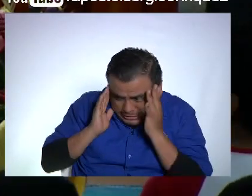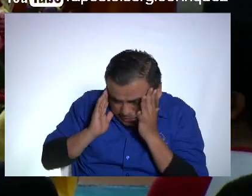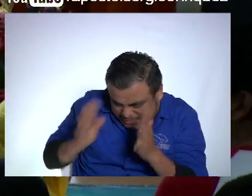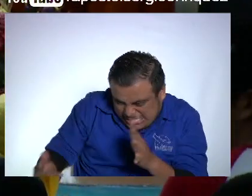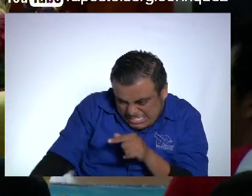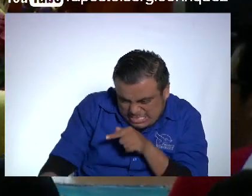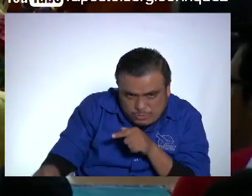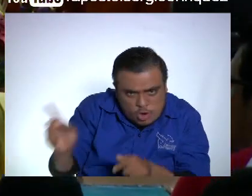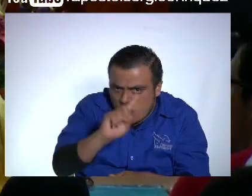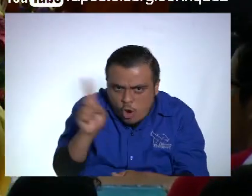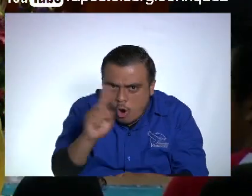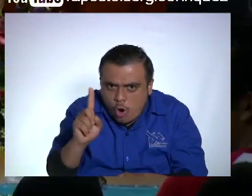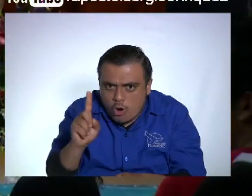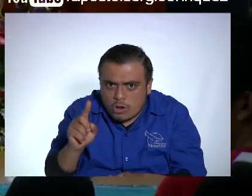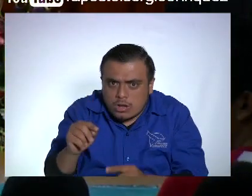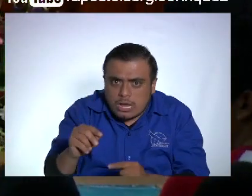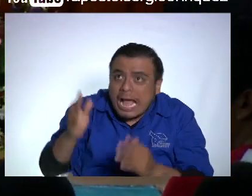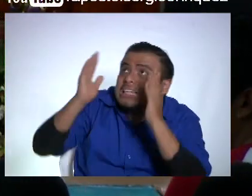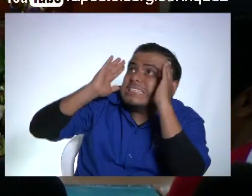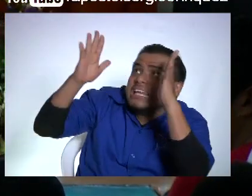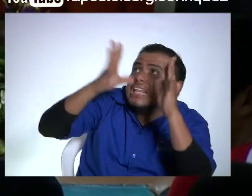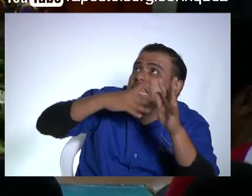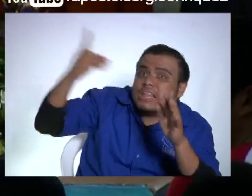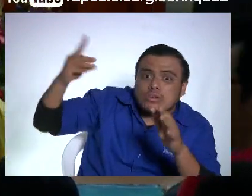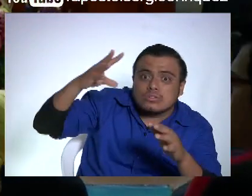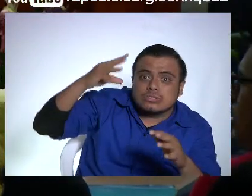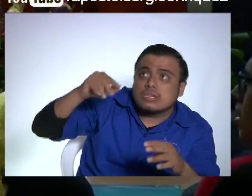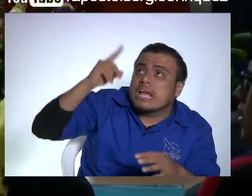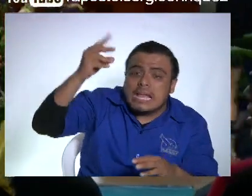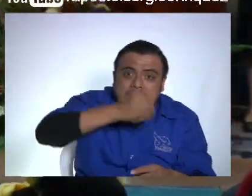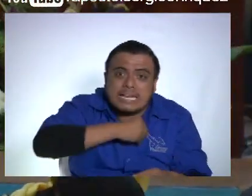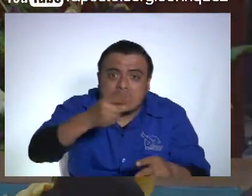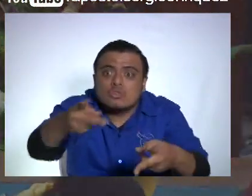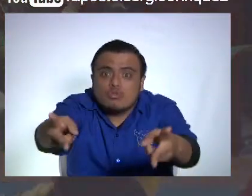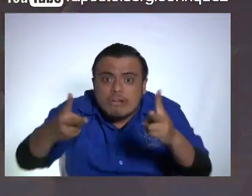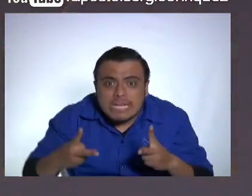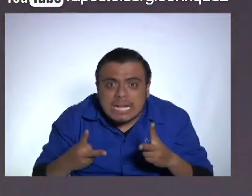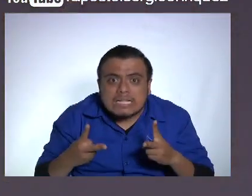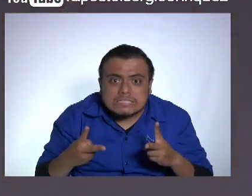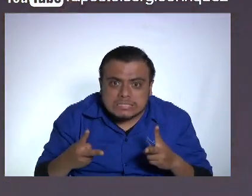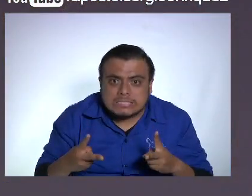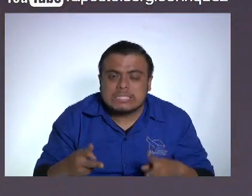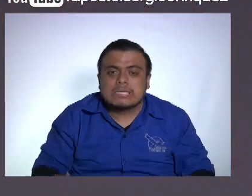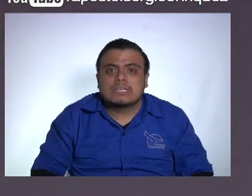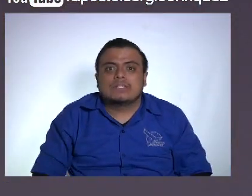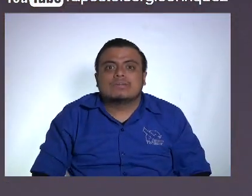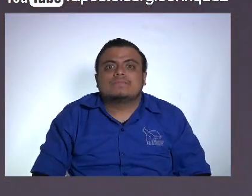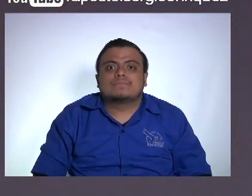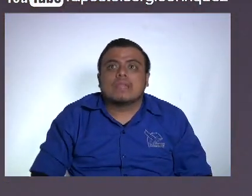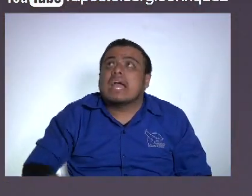que te dice: pasa aquí al frente. Yo soy el dador de vida, te dice el Señor.